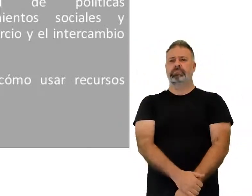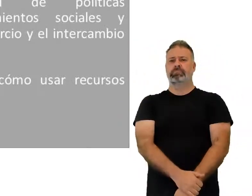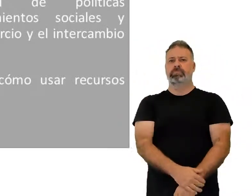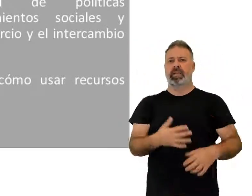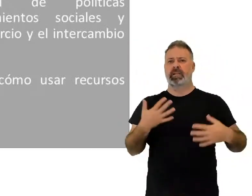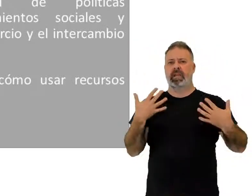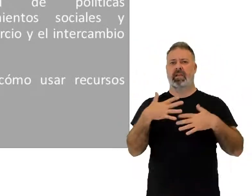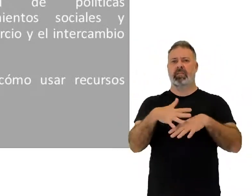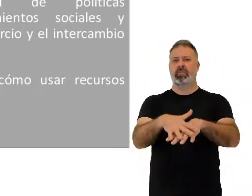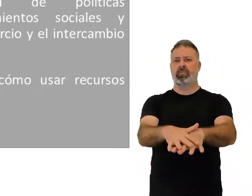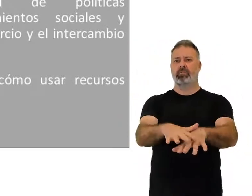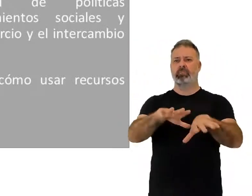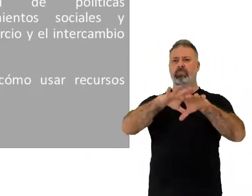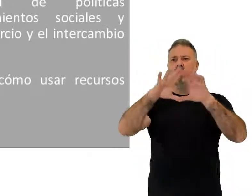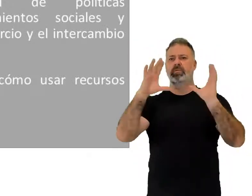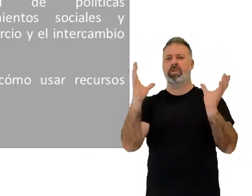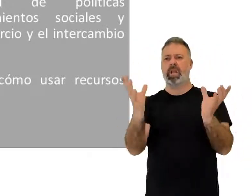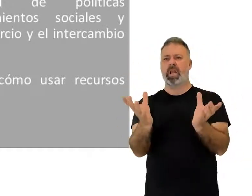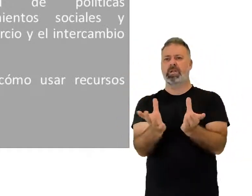es la integración mundial